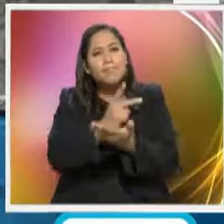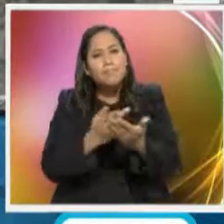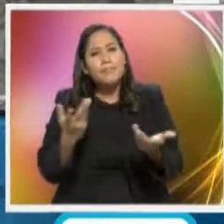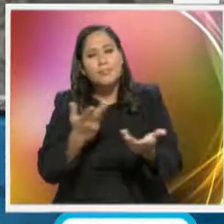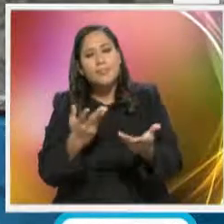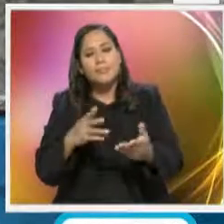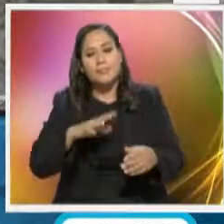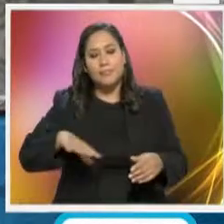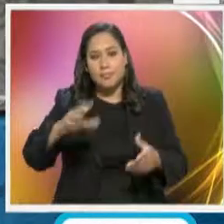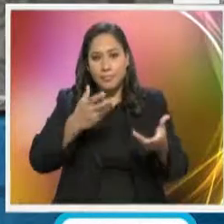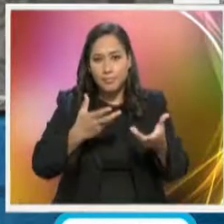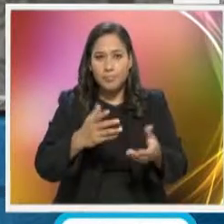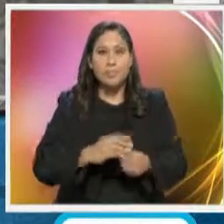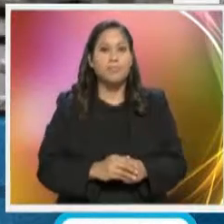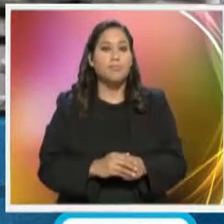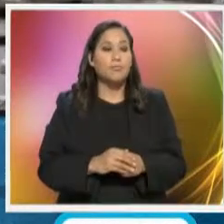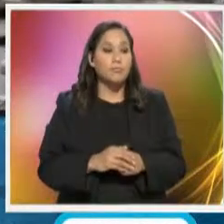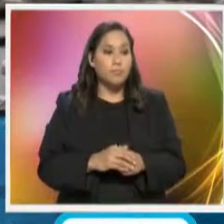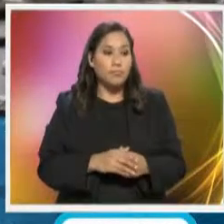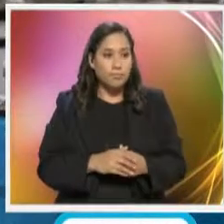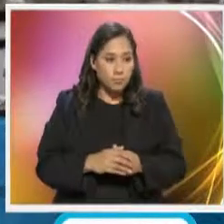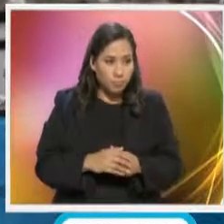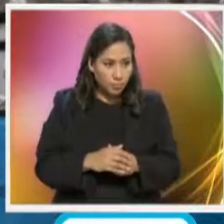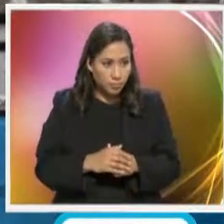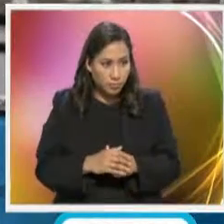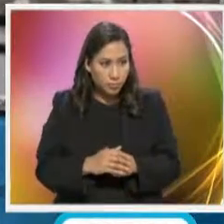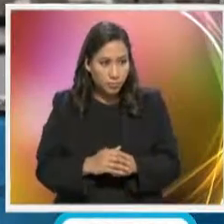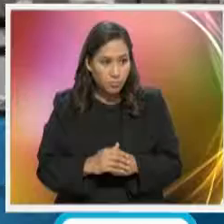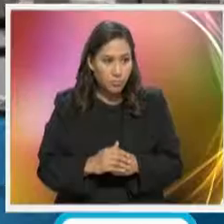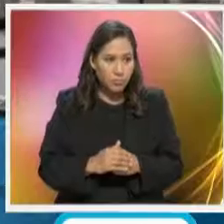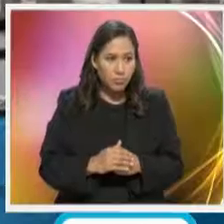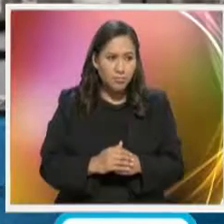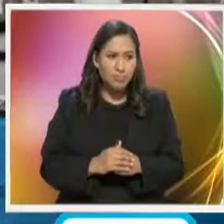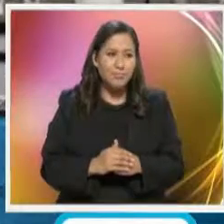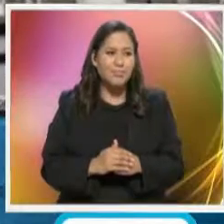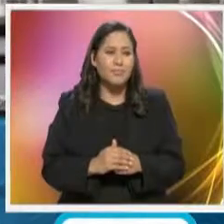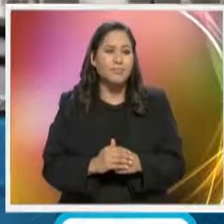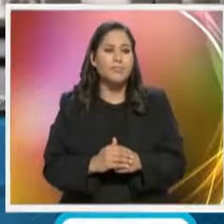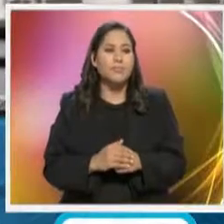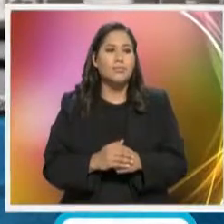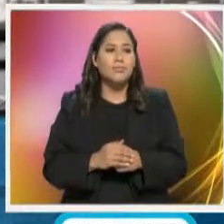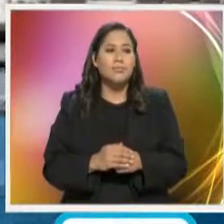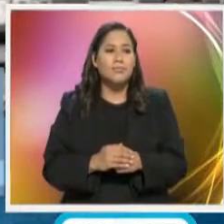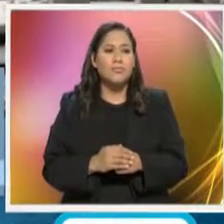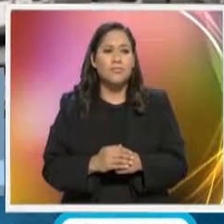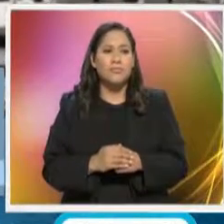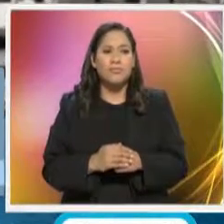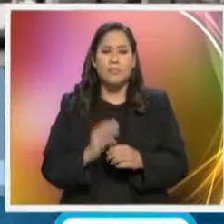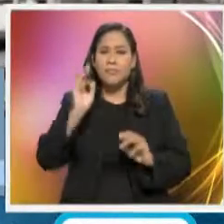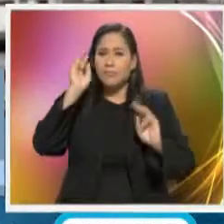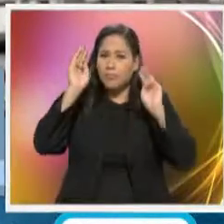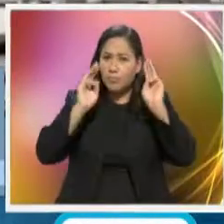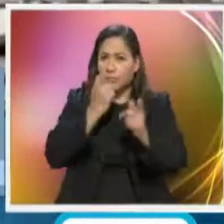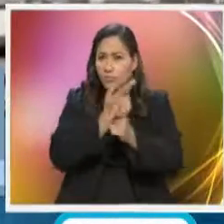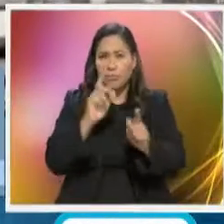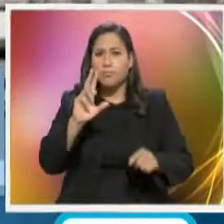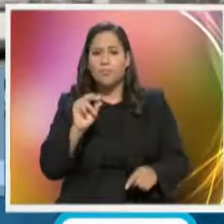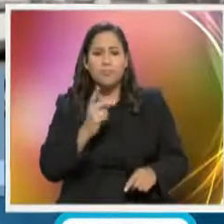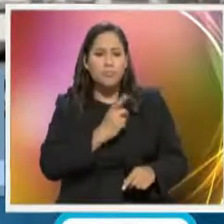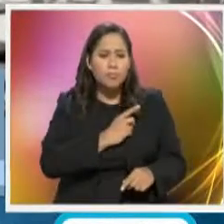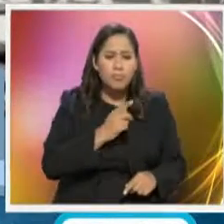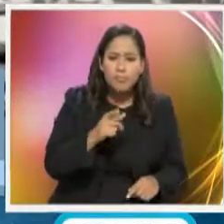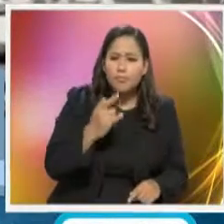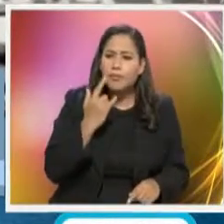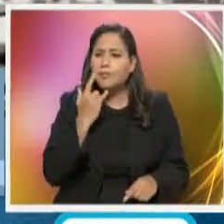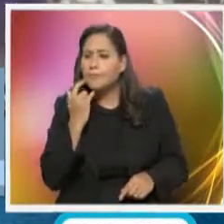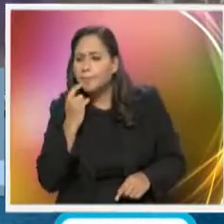casi entretenimiento o un simple espacio como cualquier museo, por así decirlo, sino también eso a